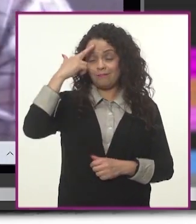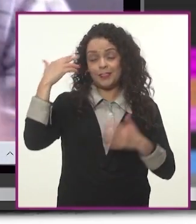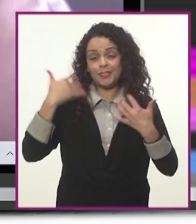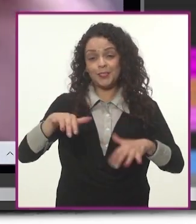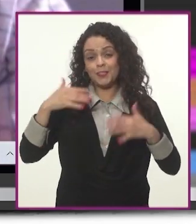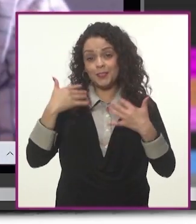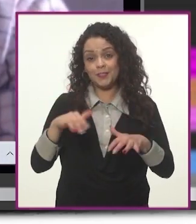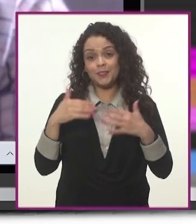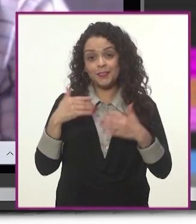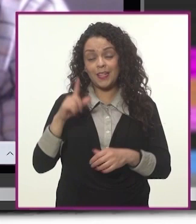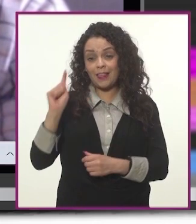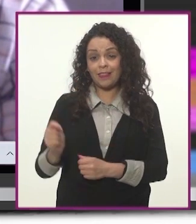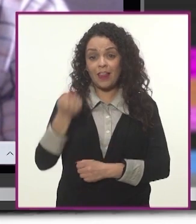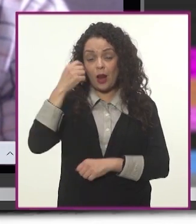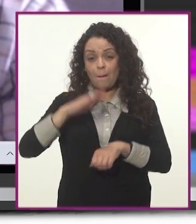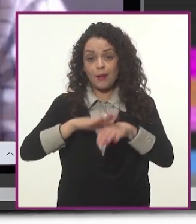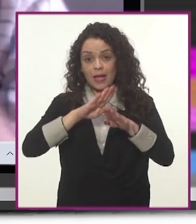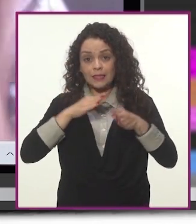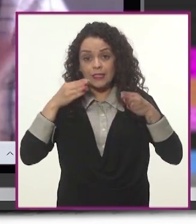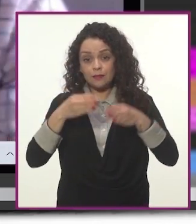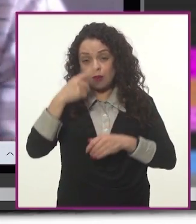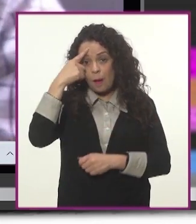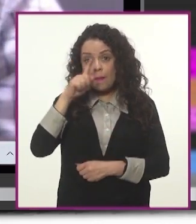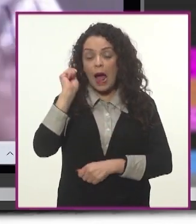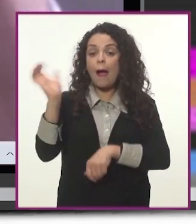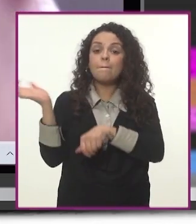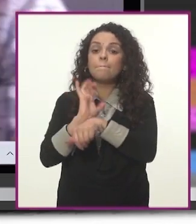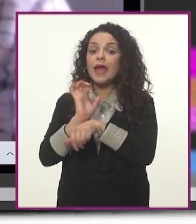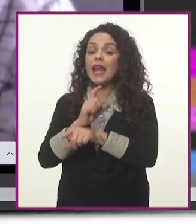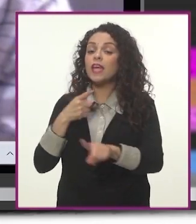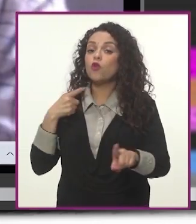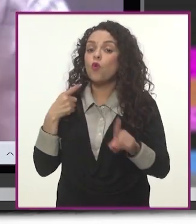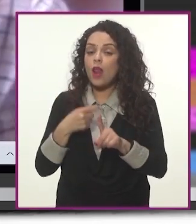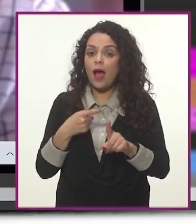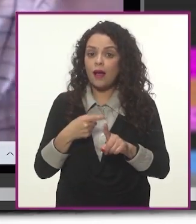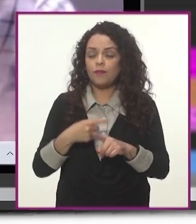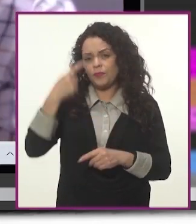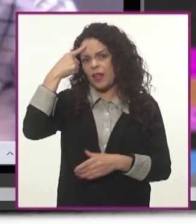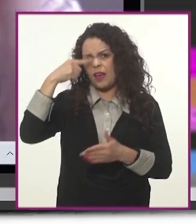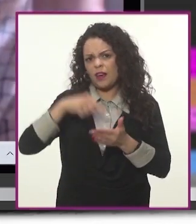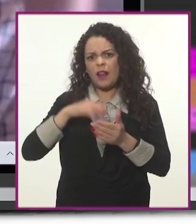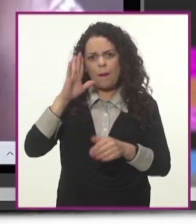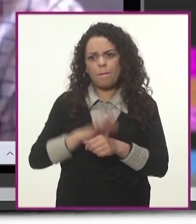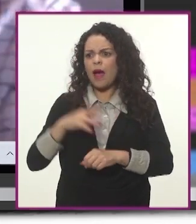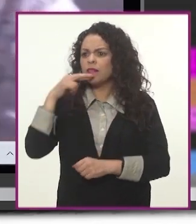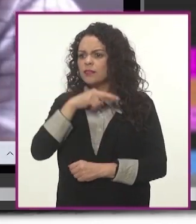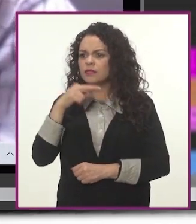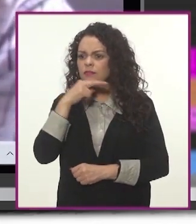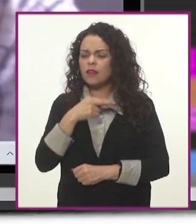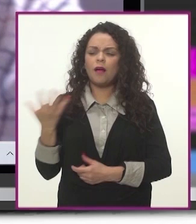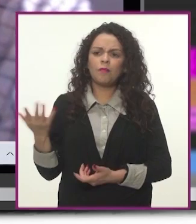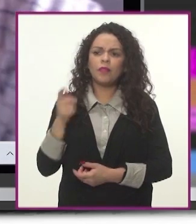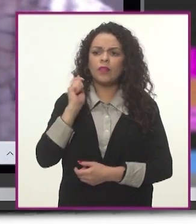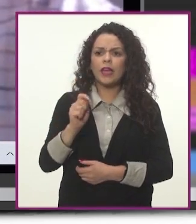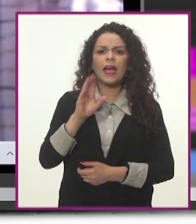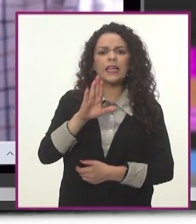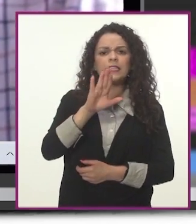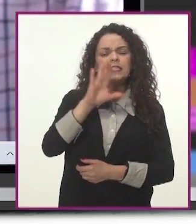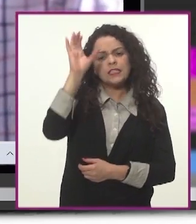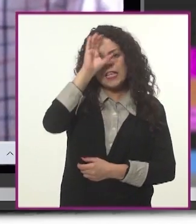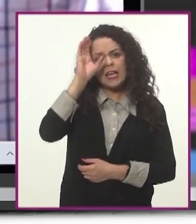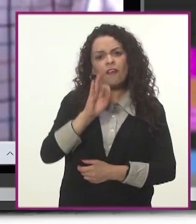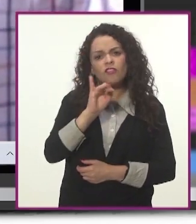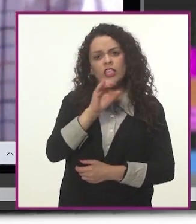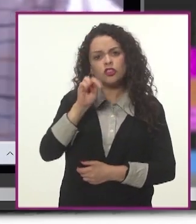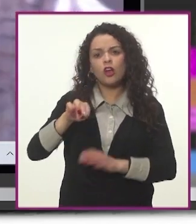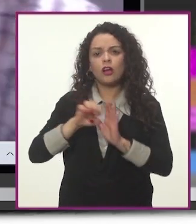una tecnología específica para editar películas. Mucha gente cree que es muchísimo más rápido, que hay una diferencia como de ciencia ficción, ¿no? Como de entre un cohete